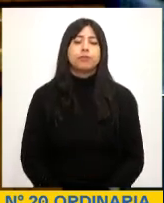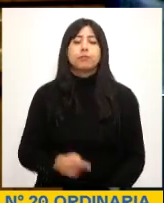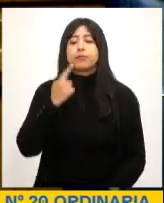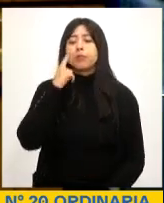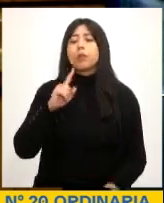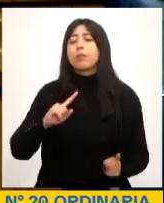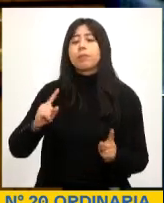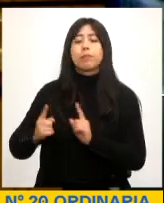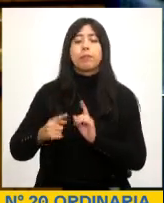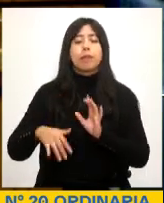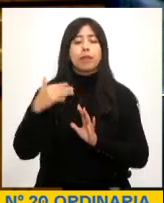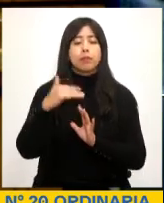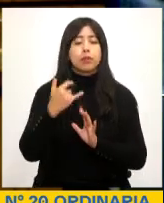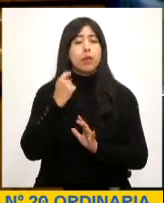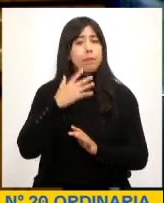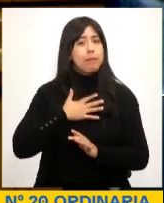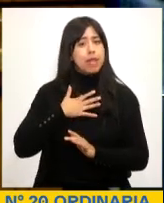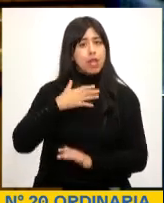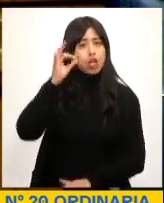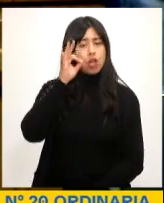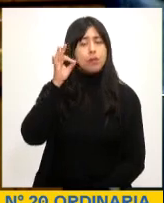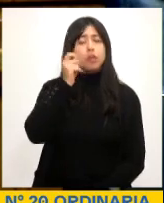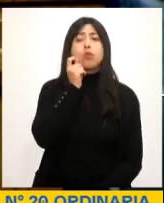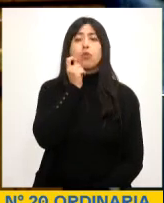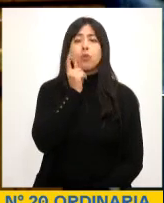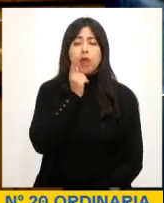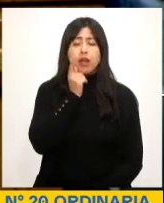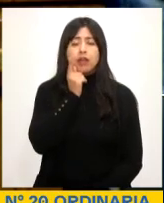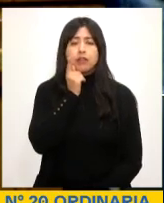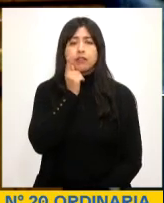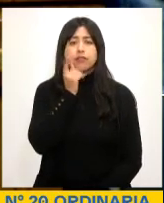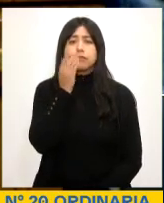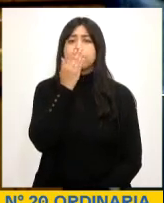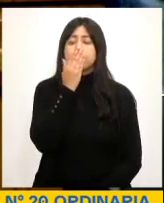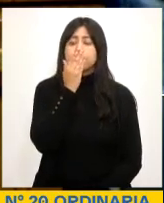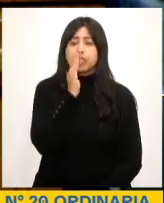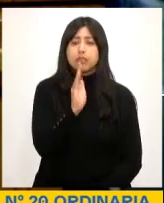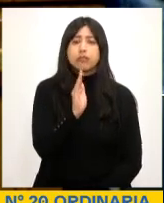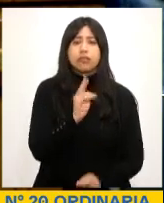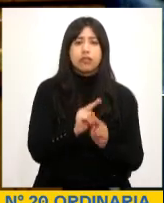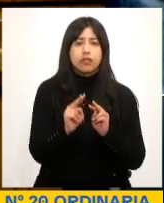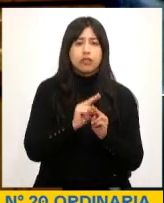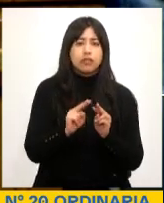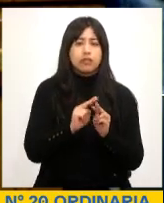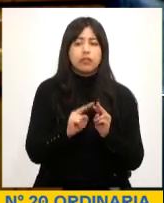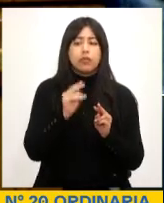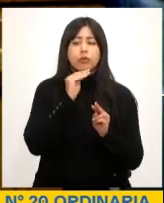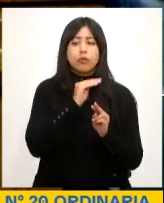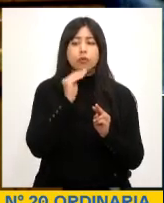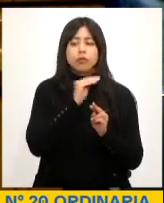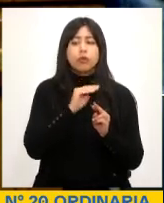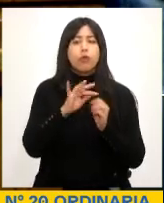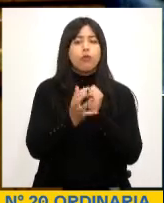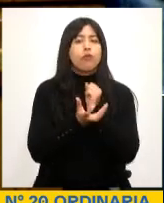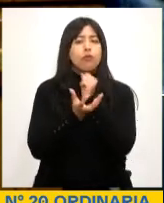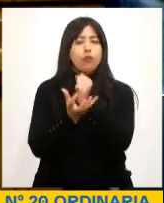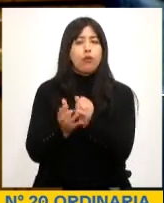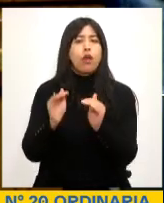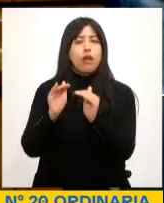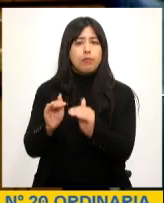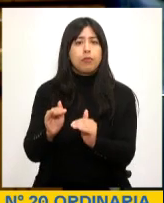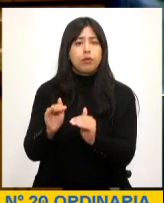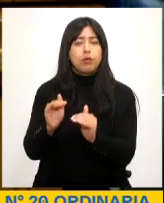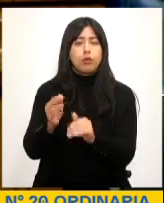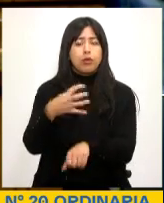más significativo de este proyecto a mi juicio presidente es la resolución y mejora que se genera para la utilización del fondo de apoyo regional más conocido